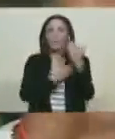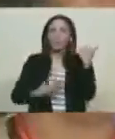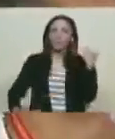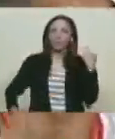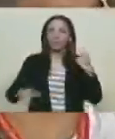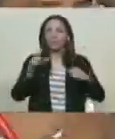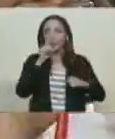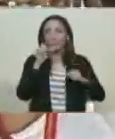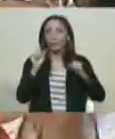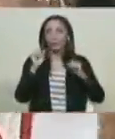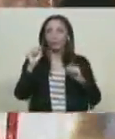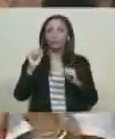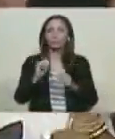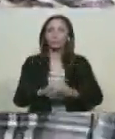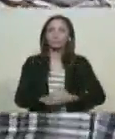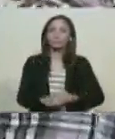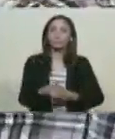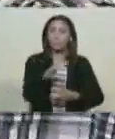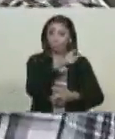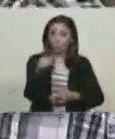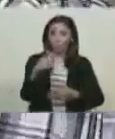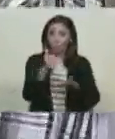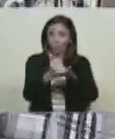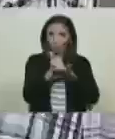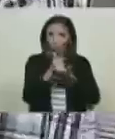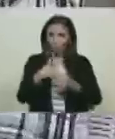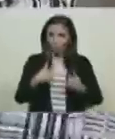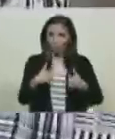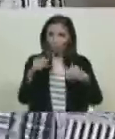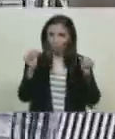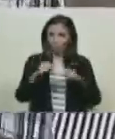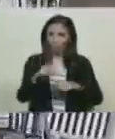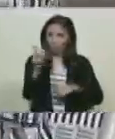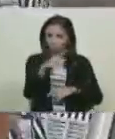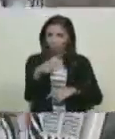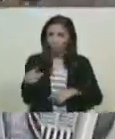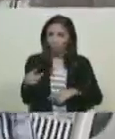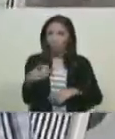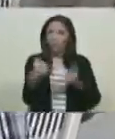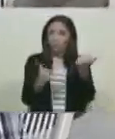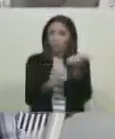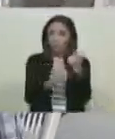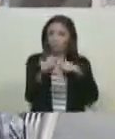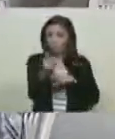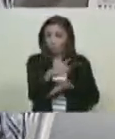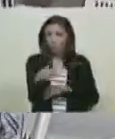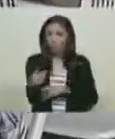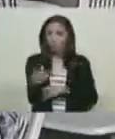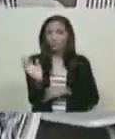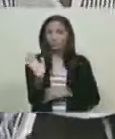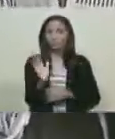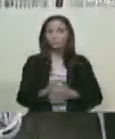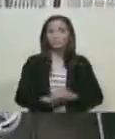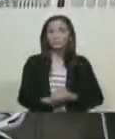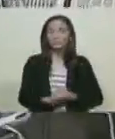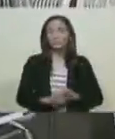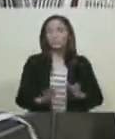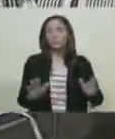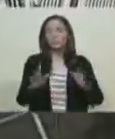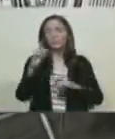Moro. ¿Ustedes me van a ayudar? ¿Ustedes me van a apoyar? Eso es